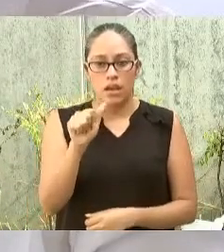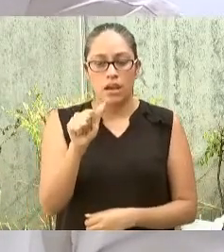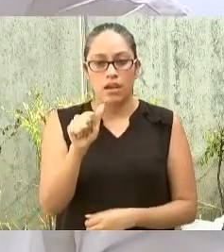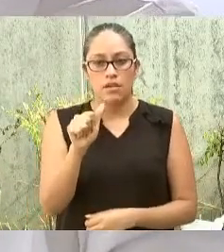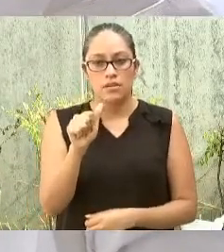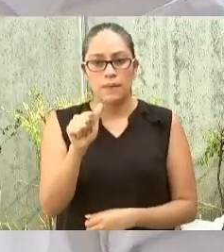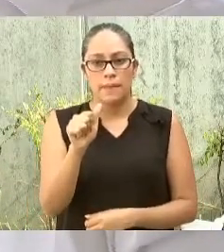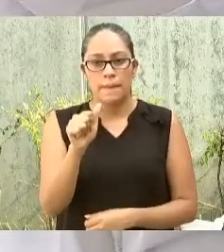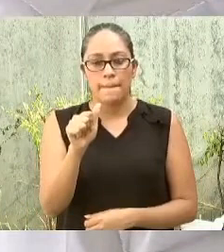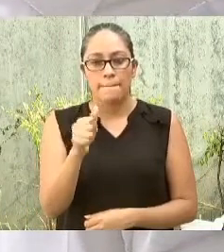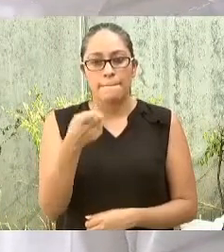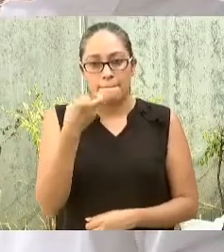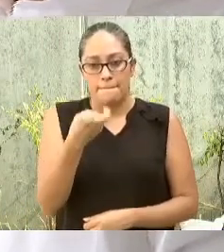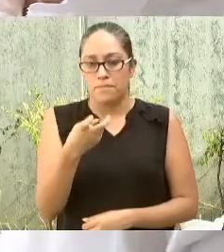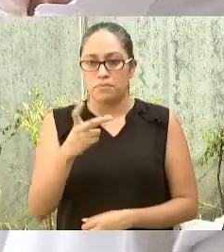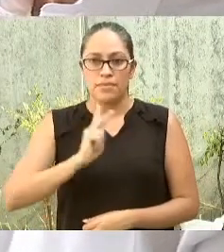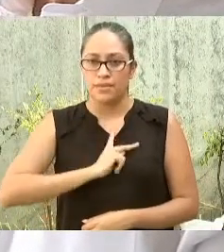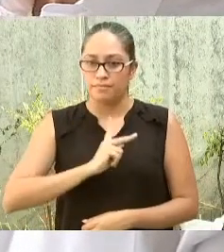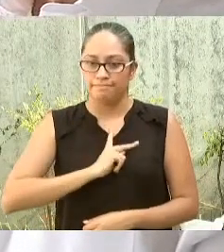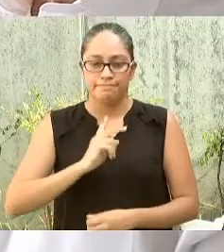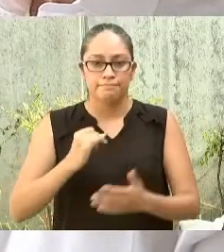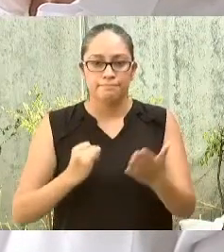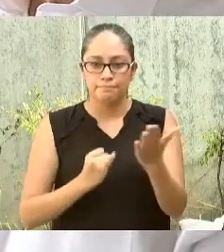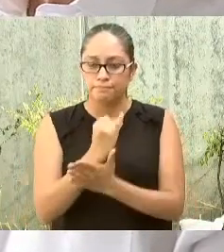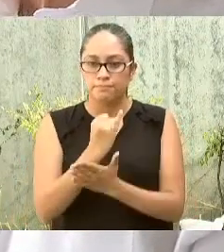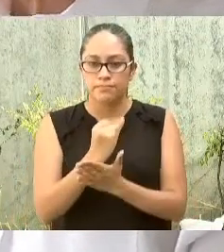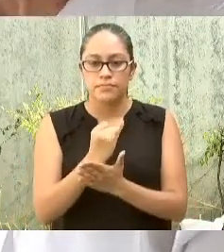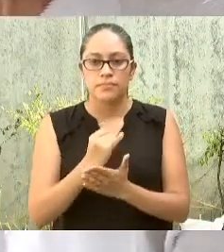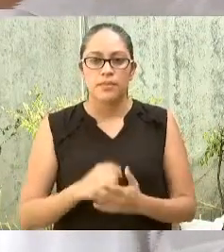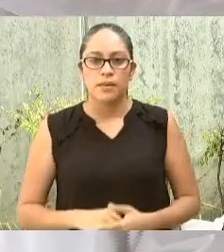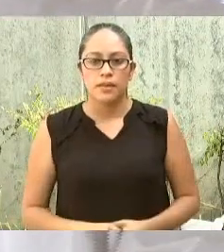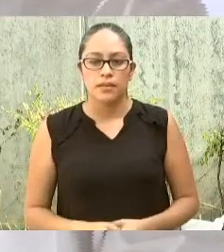es independiente.